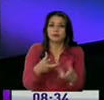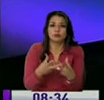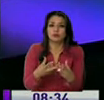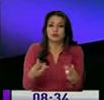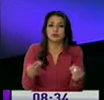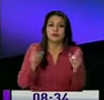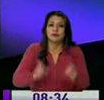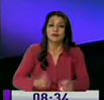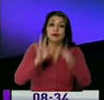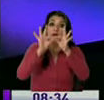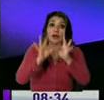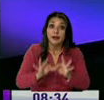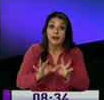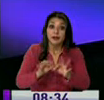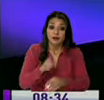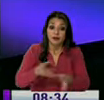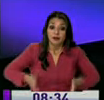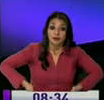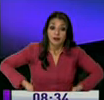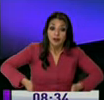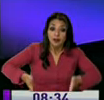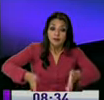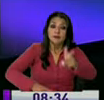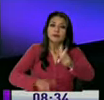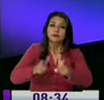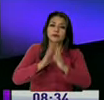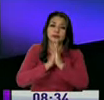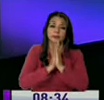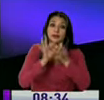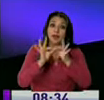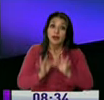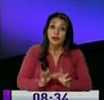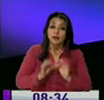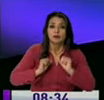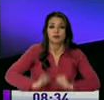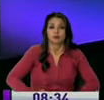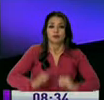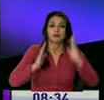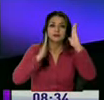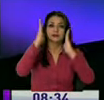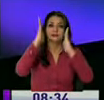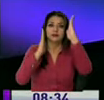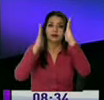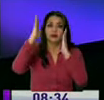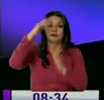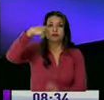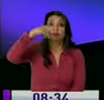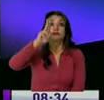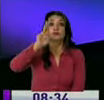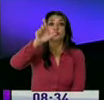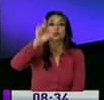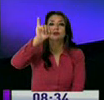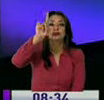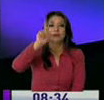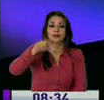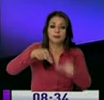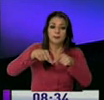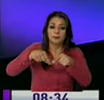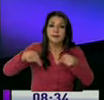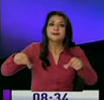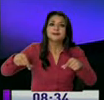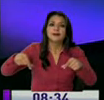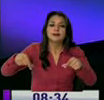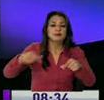debería arreglar este petitorio que está pidiendo los vecinos de este sector de San Carlos de Apulida, se va a llamar este barrio, este pasaje en muy